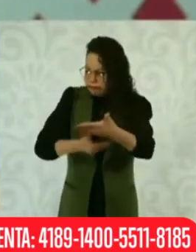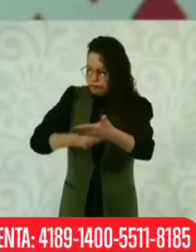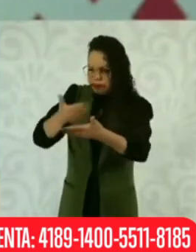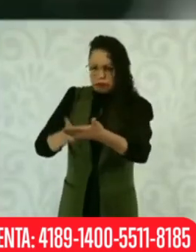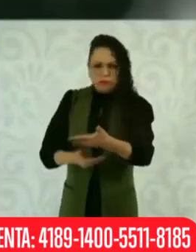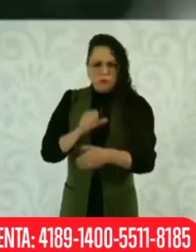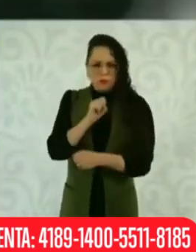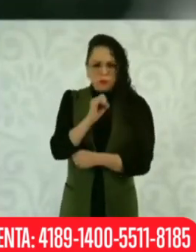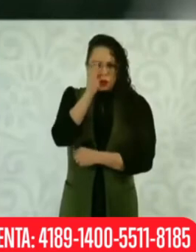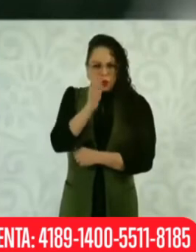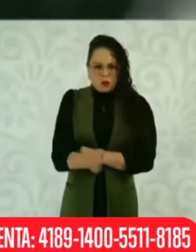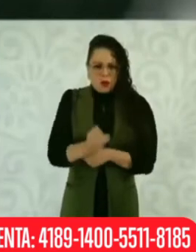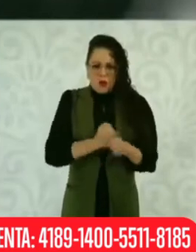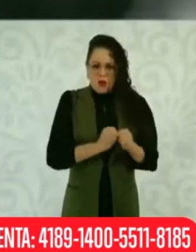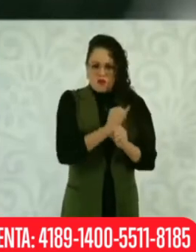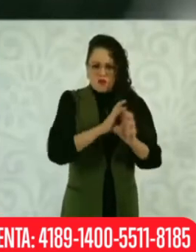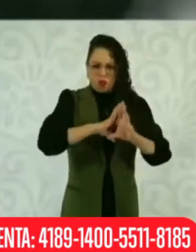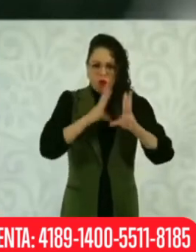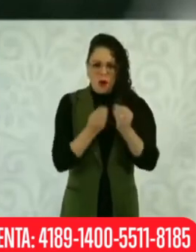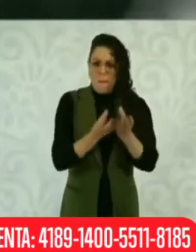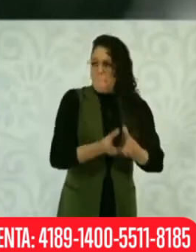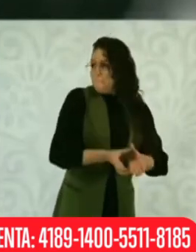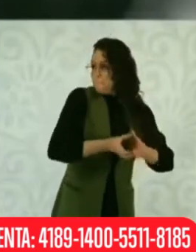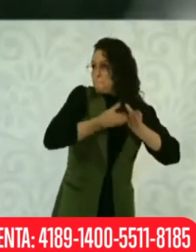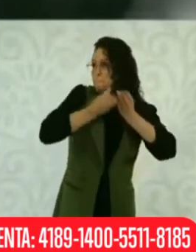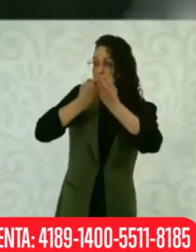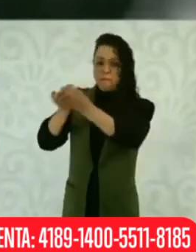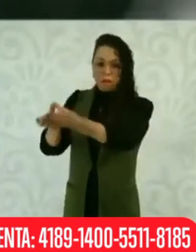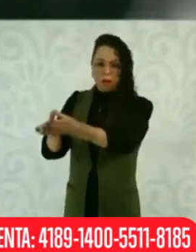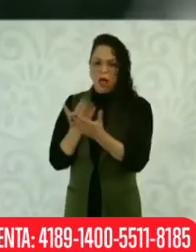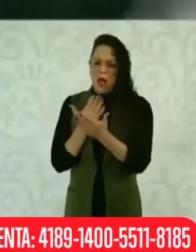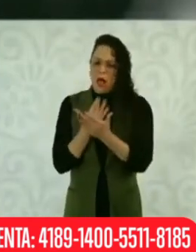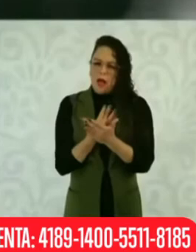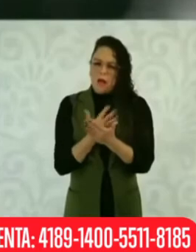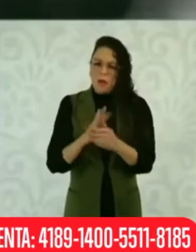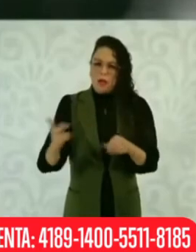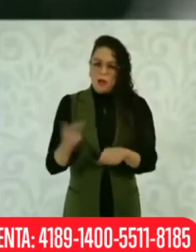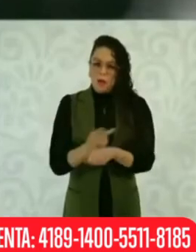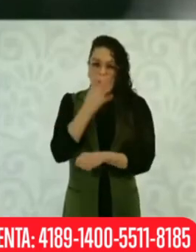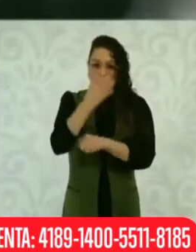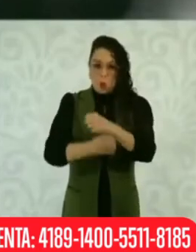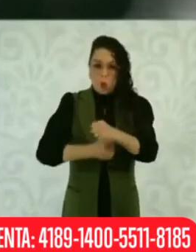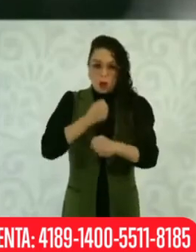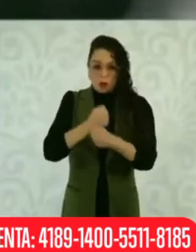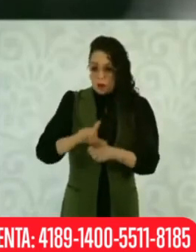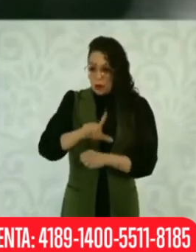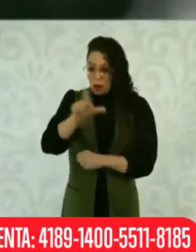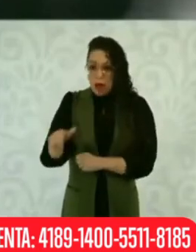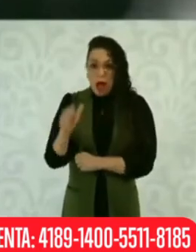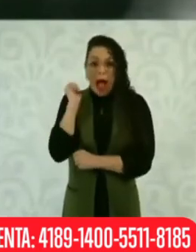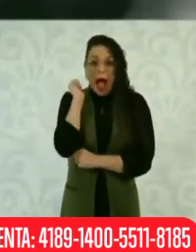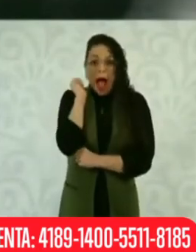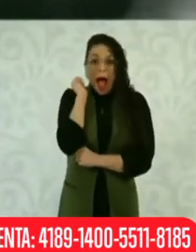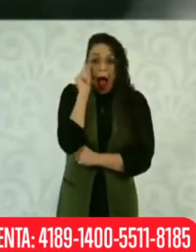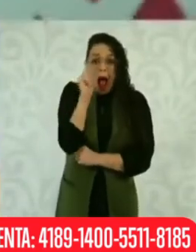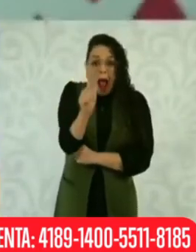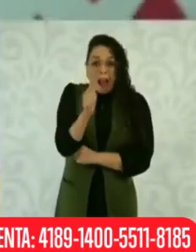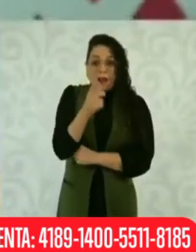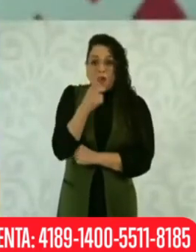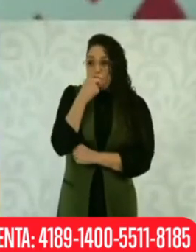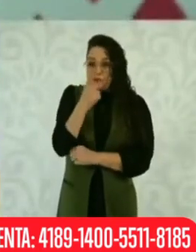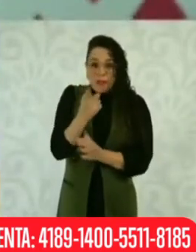toda la investigación completa y 4 años después no han dicho